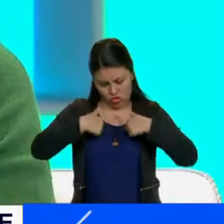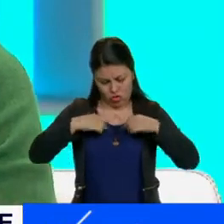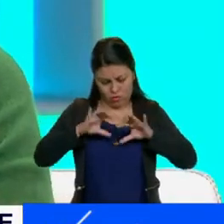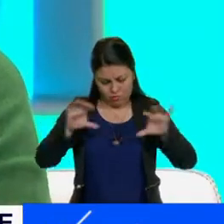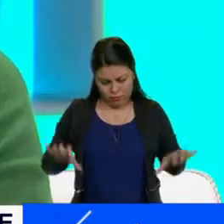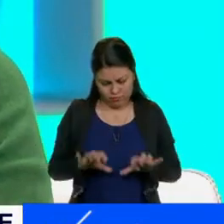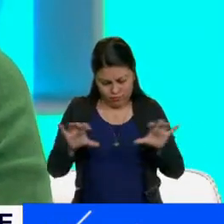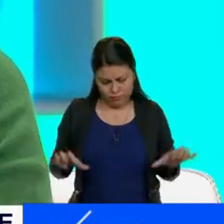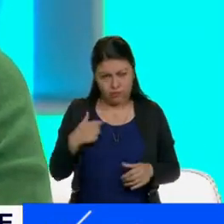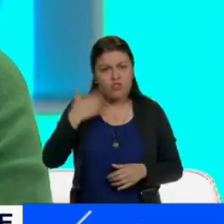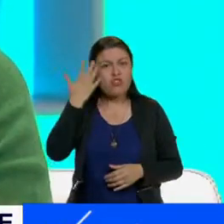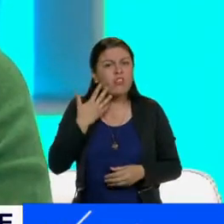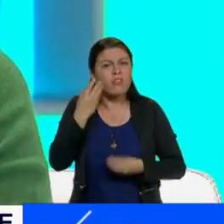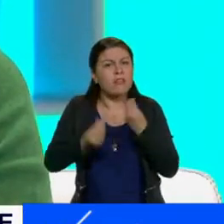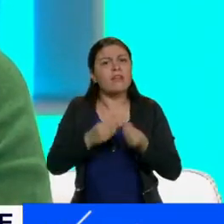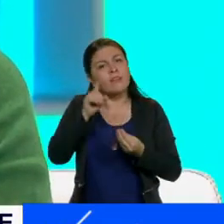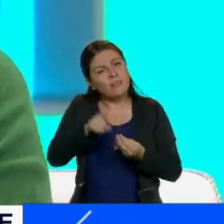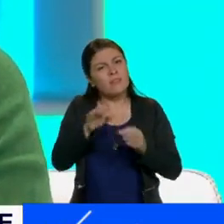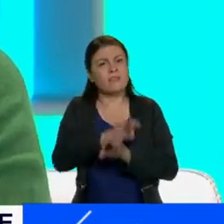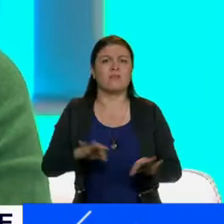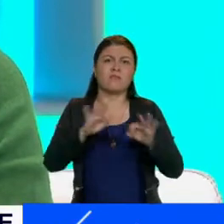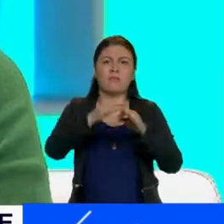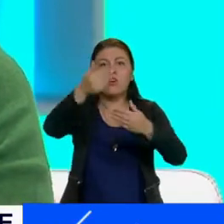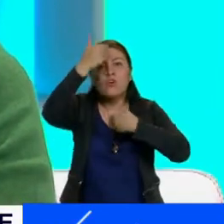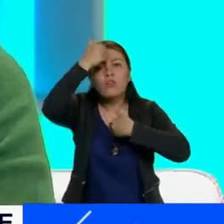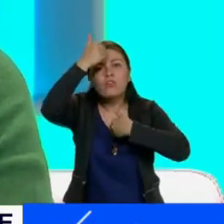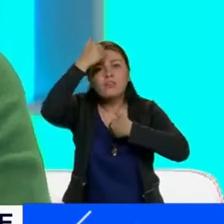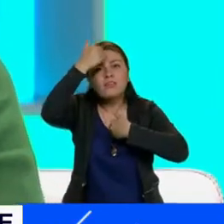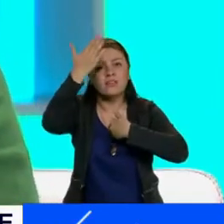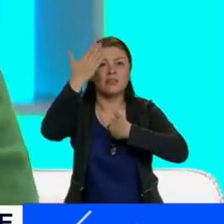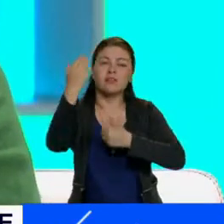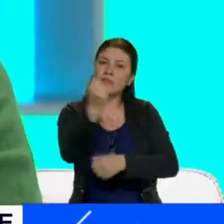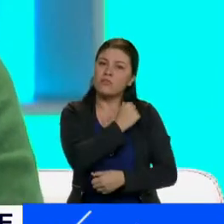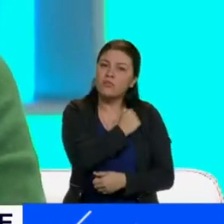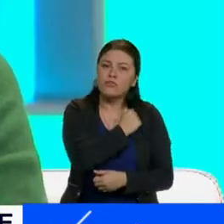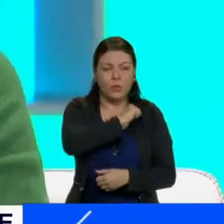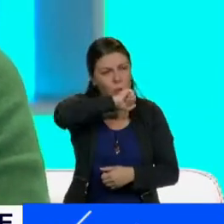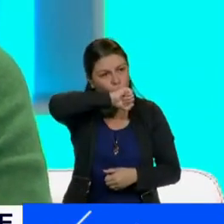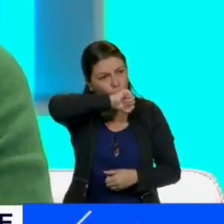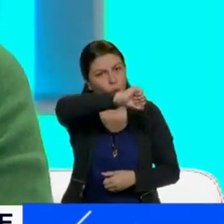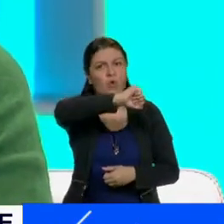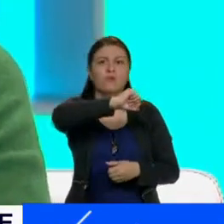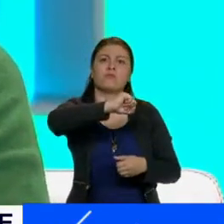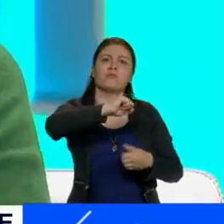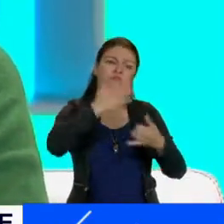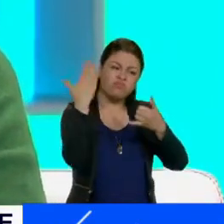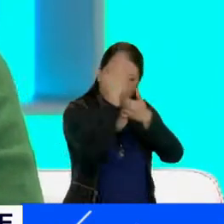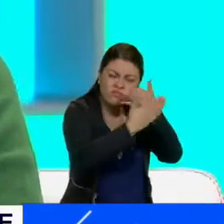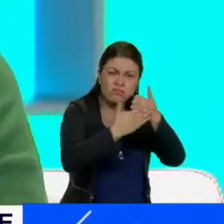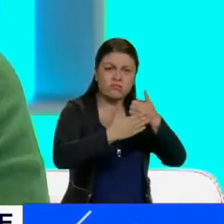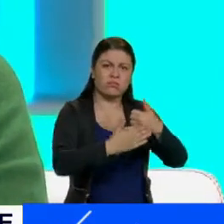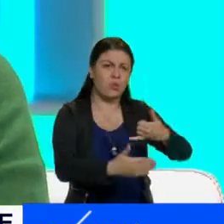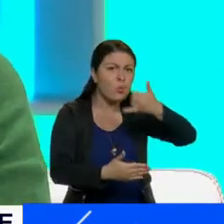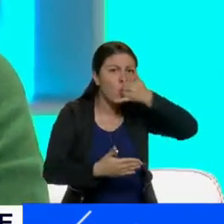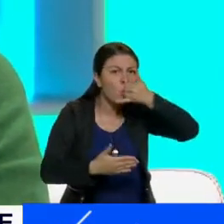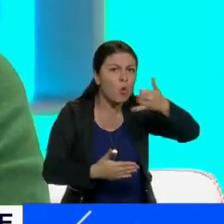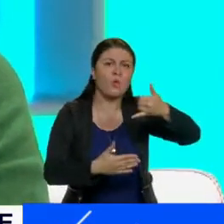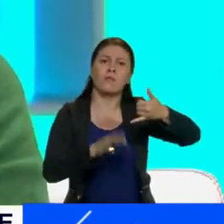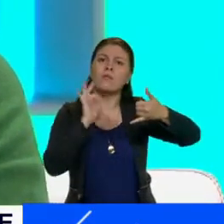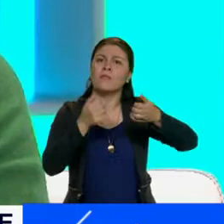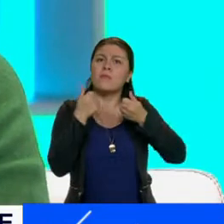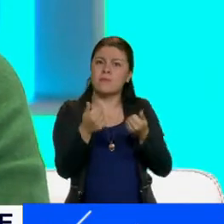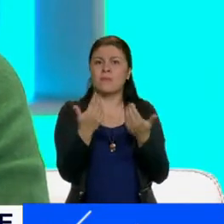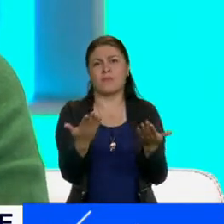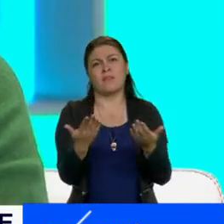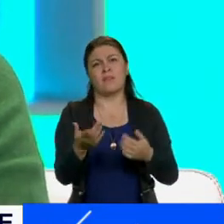con un poco más de cariño por el planeta, pues pueden traducirse en la suma, 40 y cuántos millones